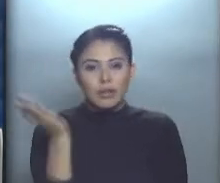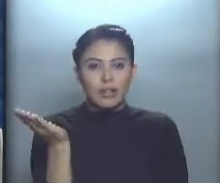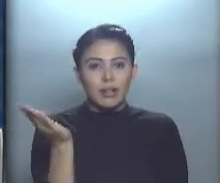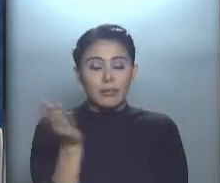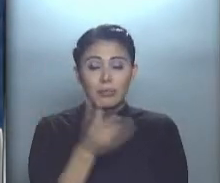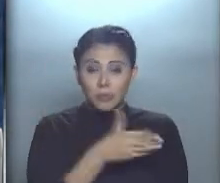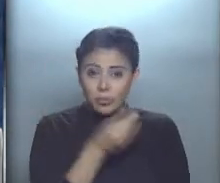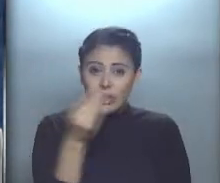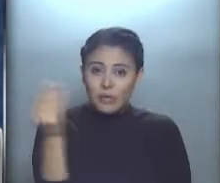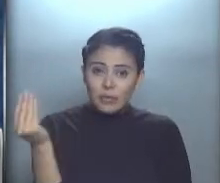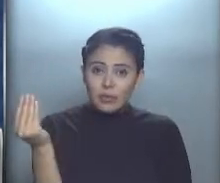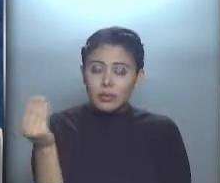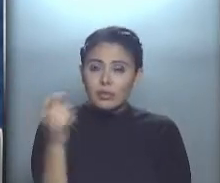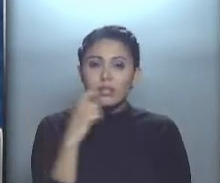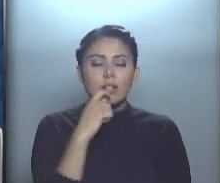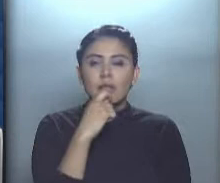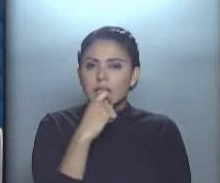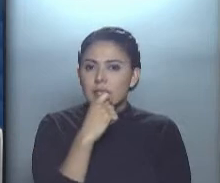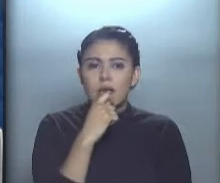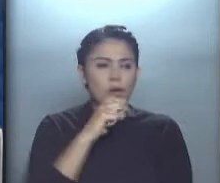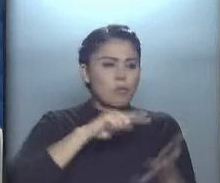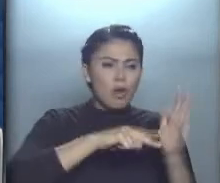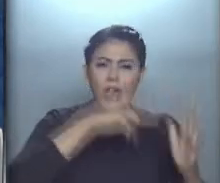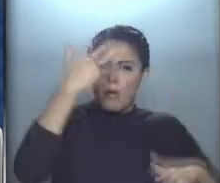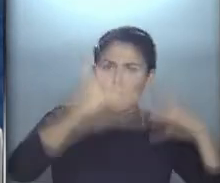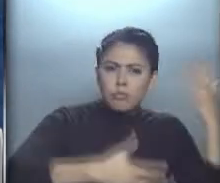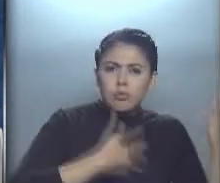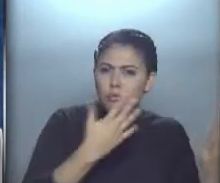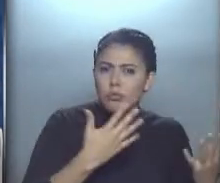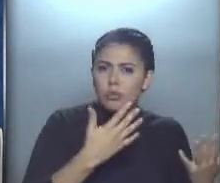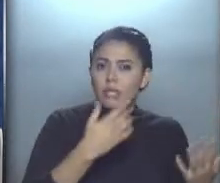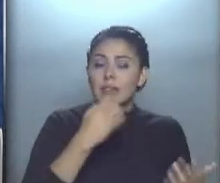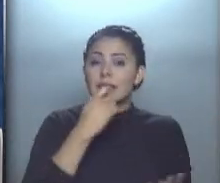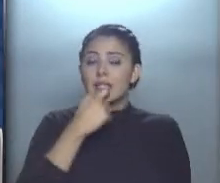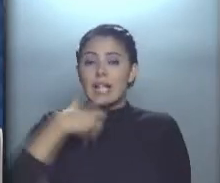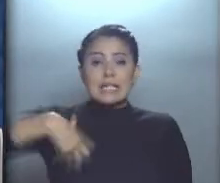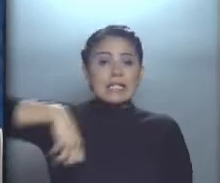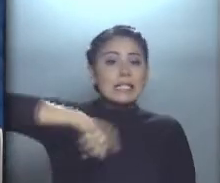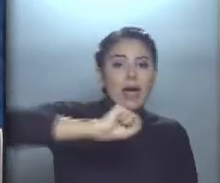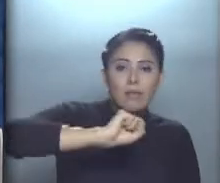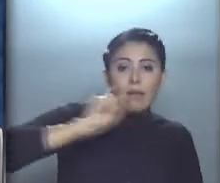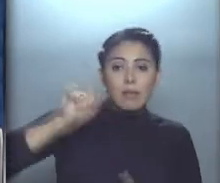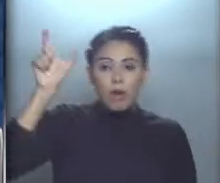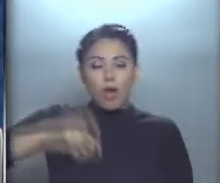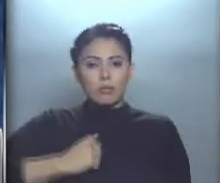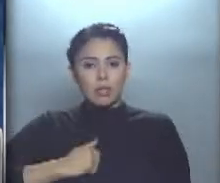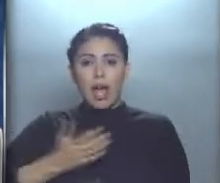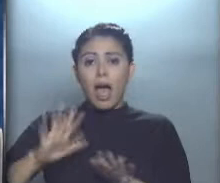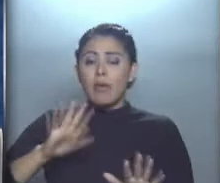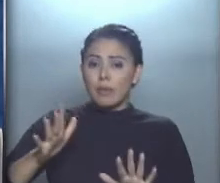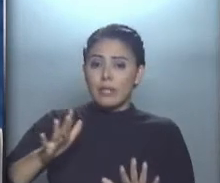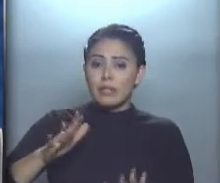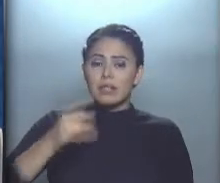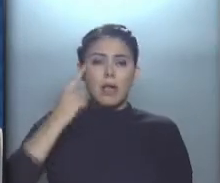muchas veces, cuando existe un conflicto, para el transporte o el traslado de ese gendarme, a veces hay que trasladarlos